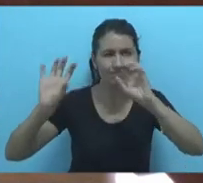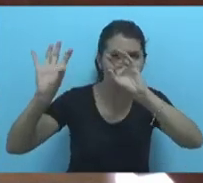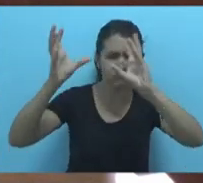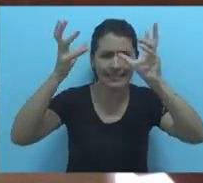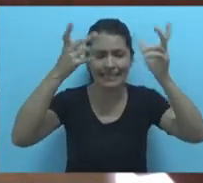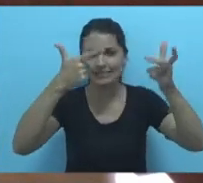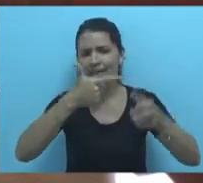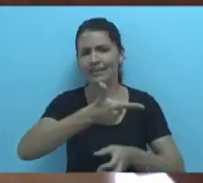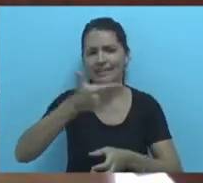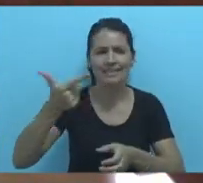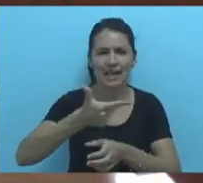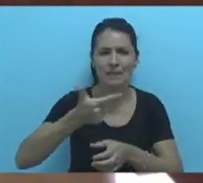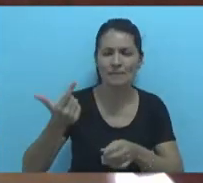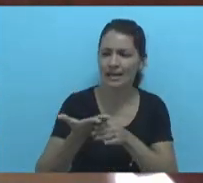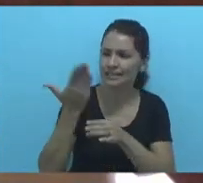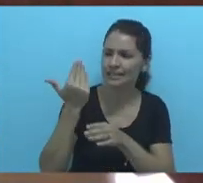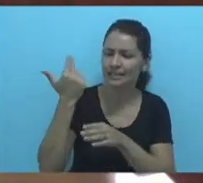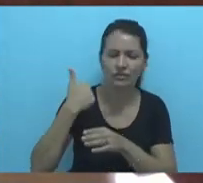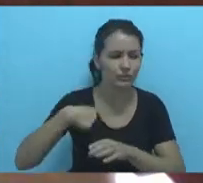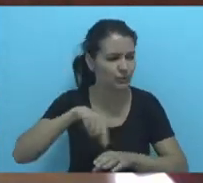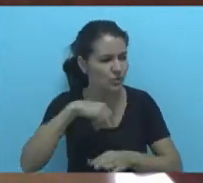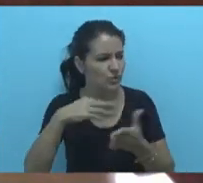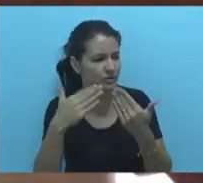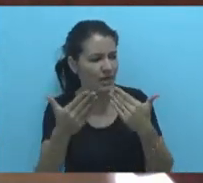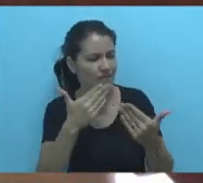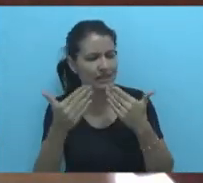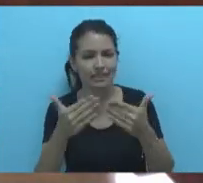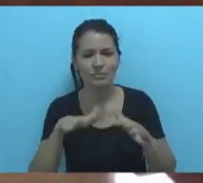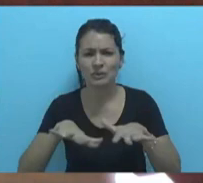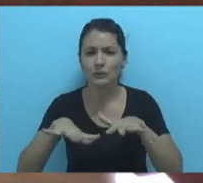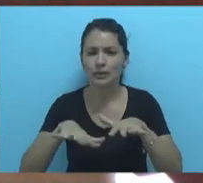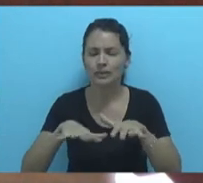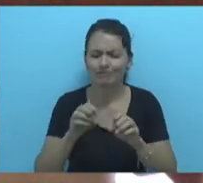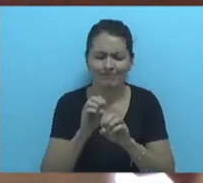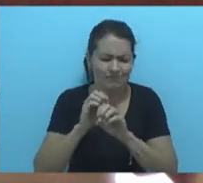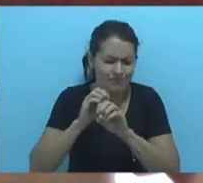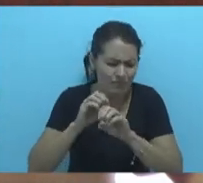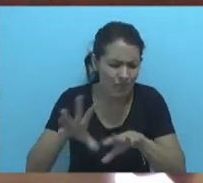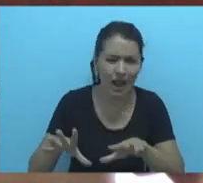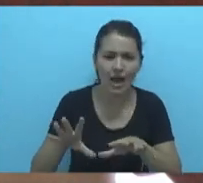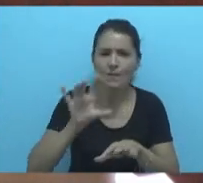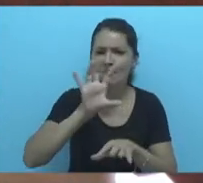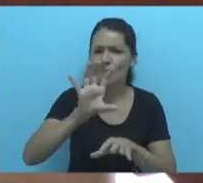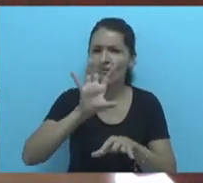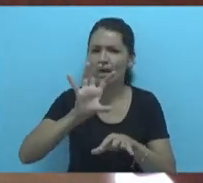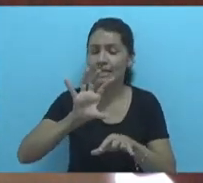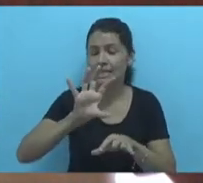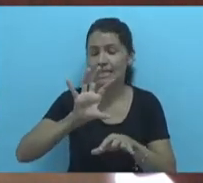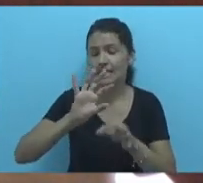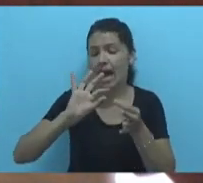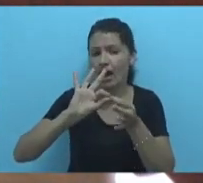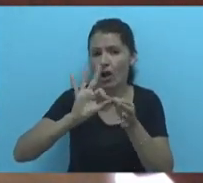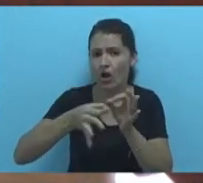últimas semanas también hemos discutido en virtud de la situación dramática y trágica que hay en la que está